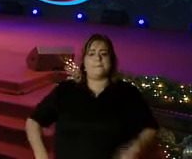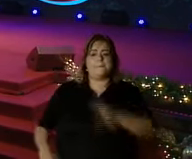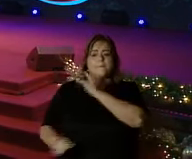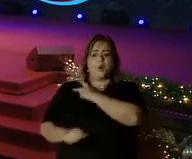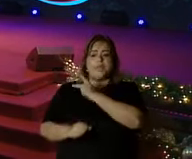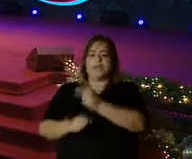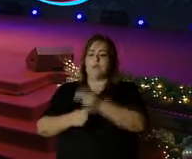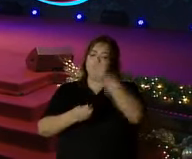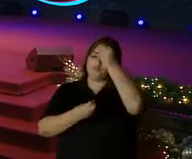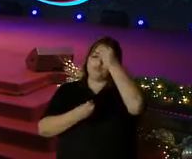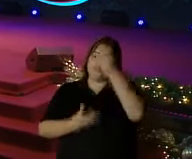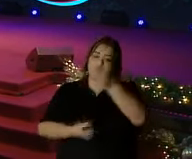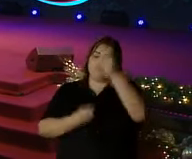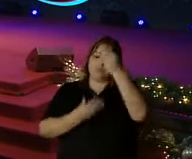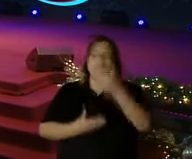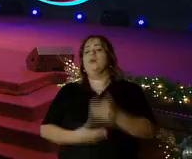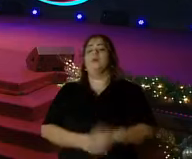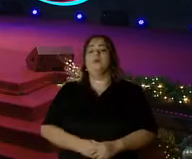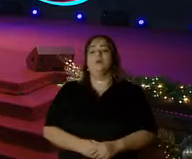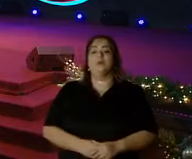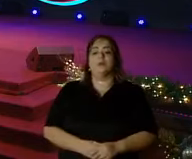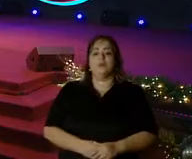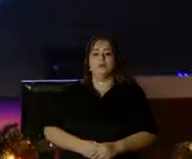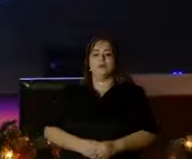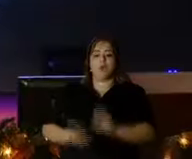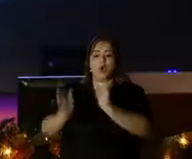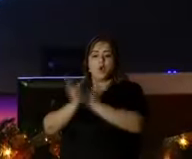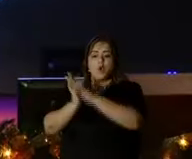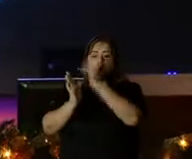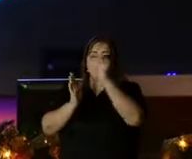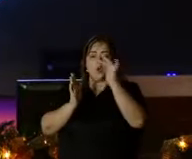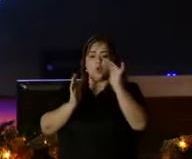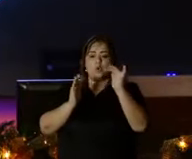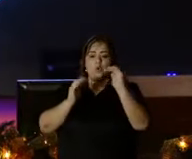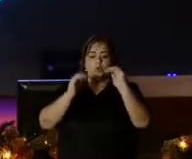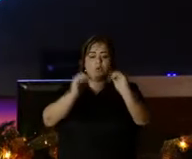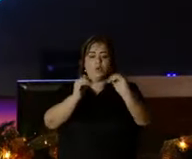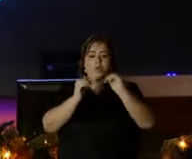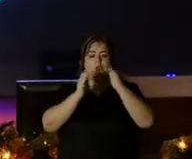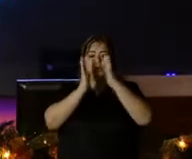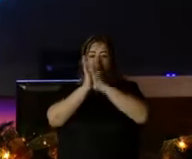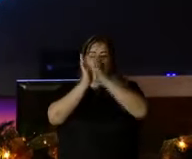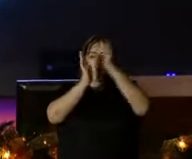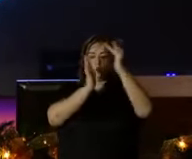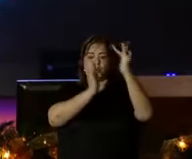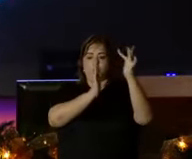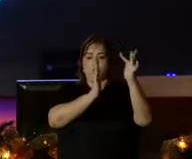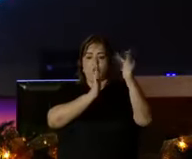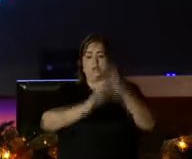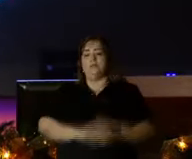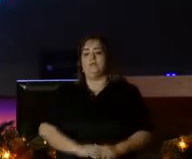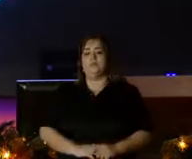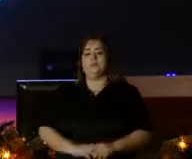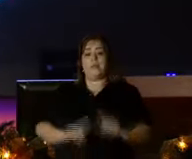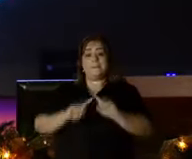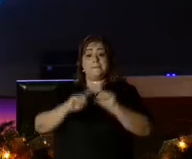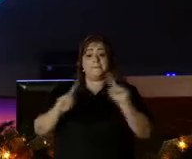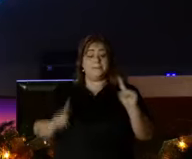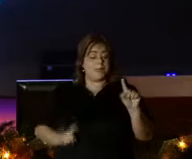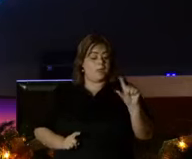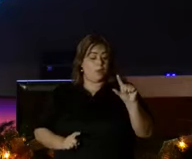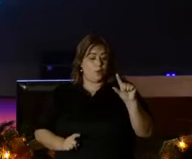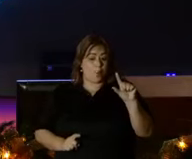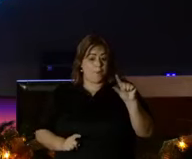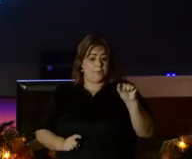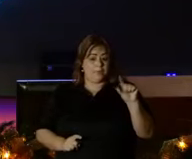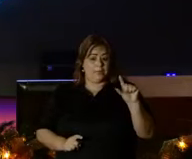mensaje que es que esto ha venido de gloria en gloria. Nosotros no hemos parado, yo no sé si usted se ha dado cuenta, pero el 2020, aún me